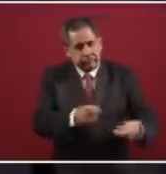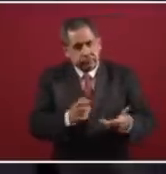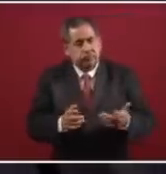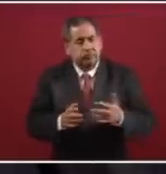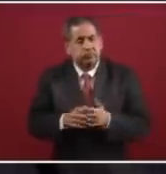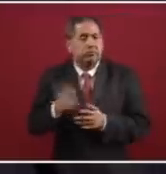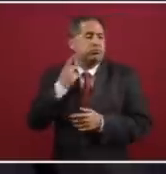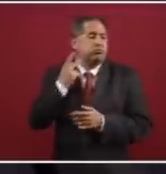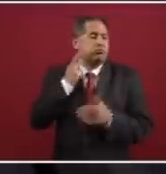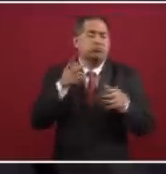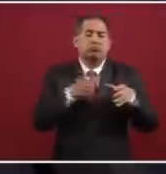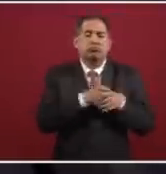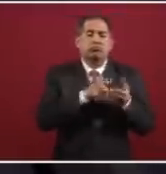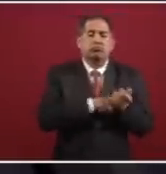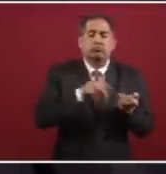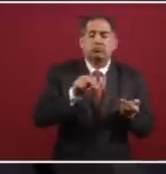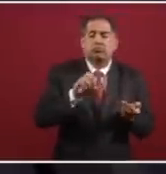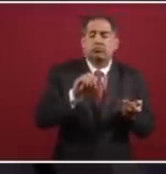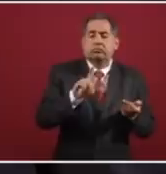de política neoliberal